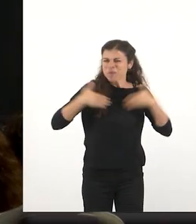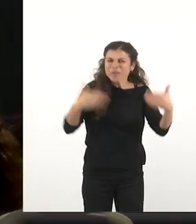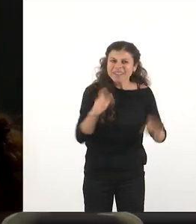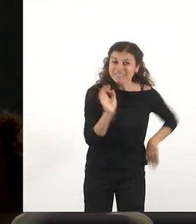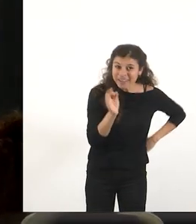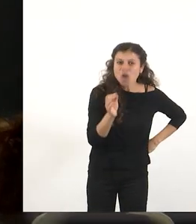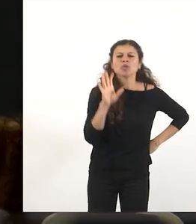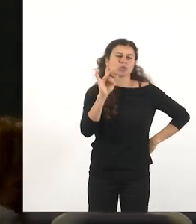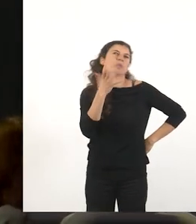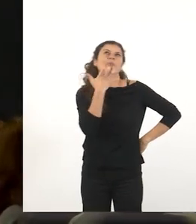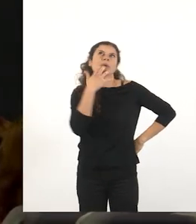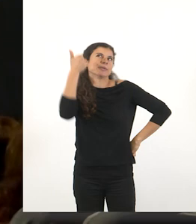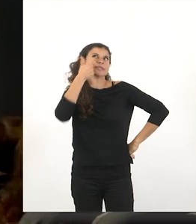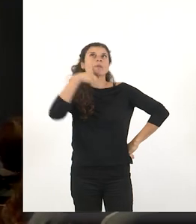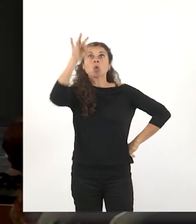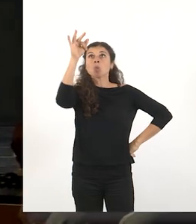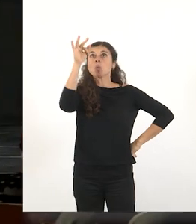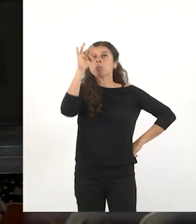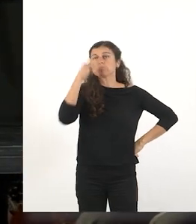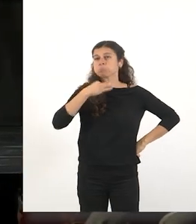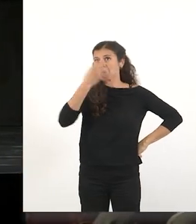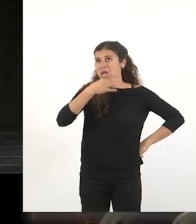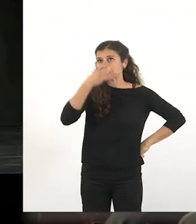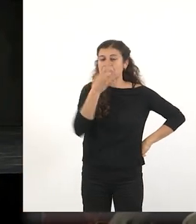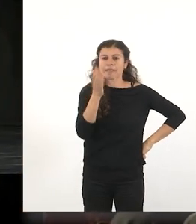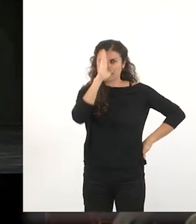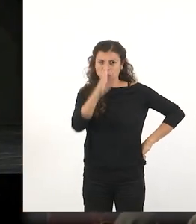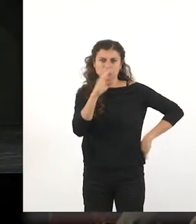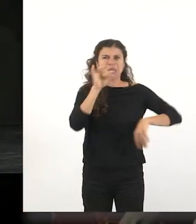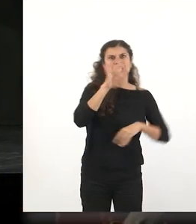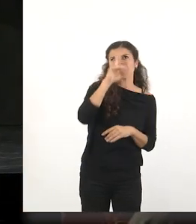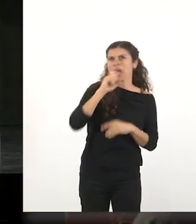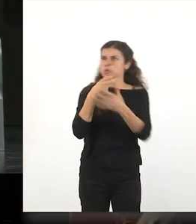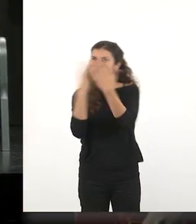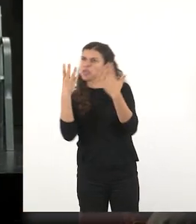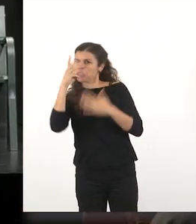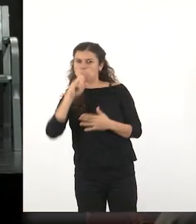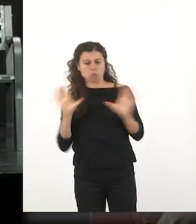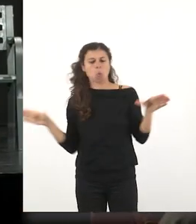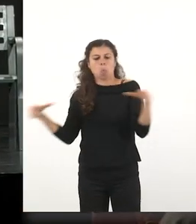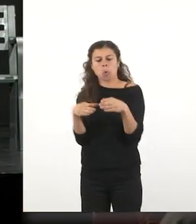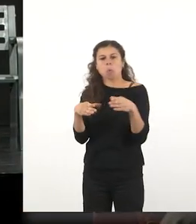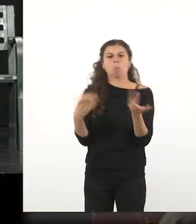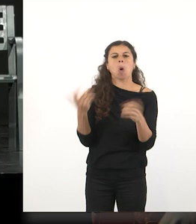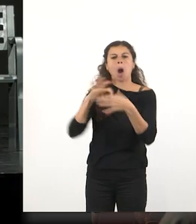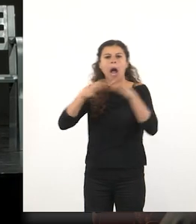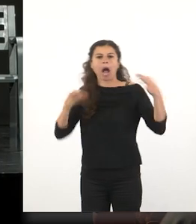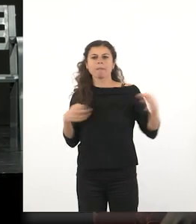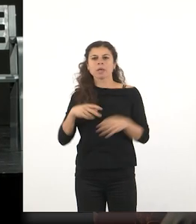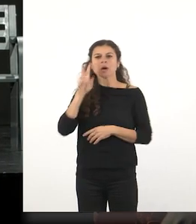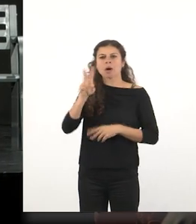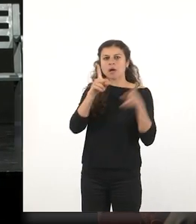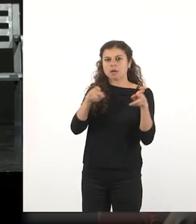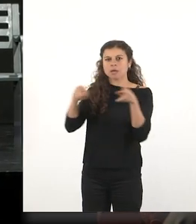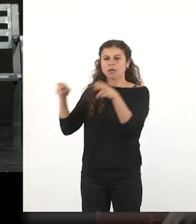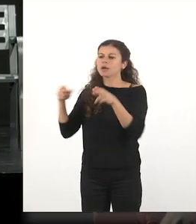que juntáis solo tío un sábado por la tarde, todos heterosexuales, sobre todo entre 15 y 18 años, a ver La Casa de Papel y justo en la escena de